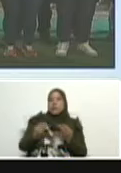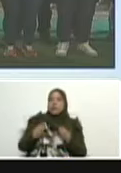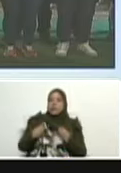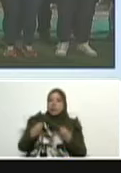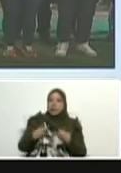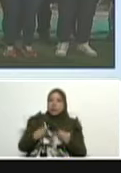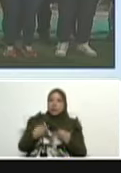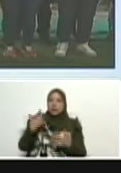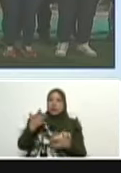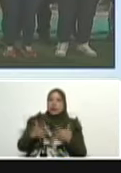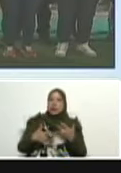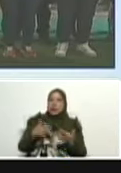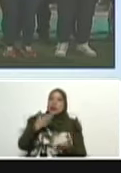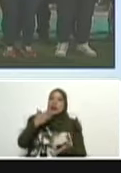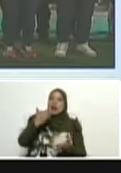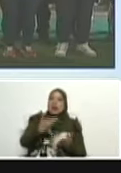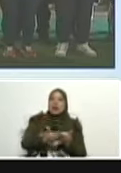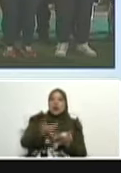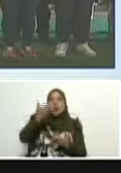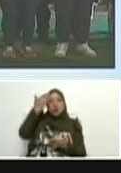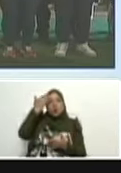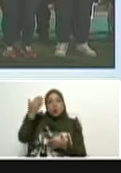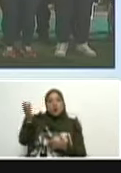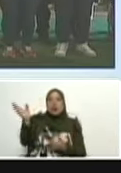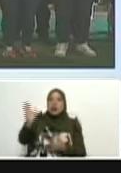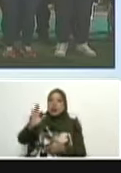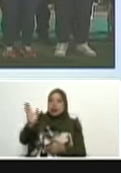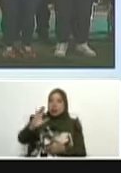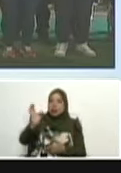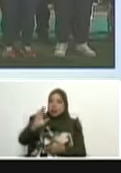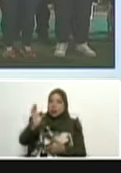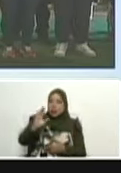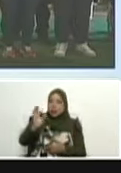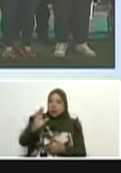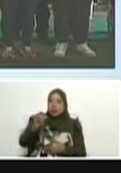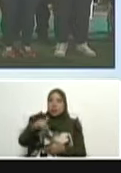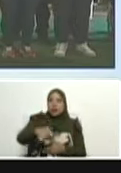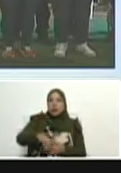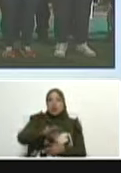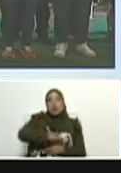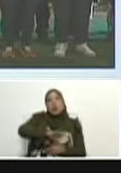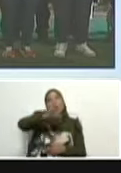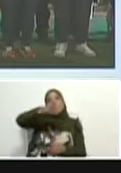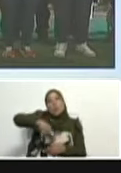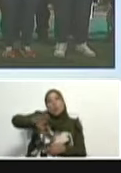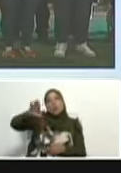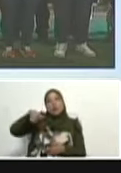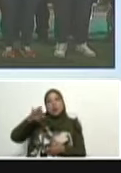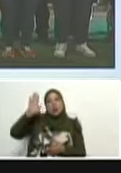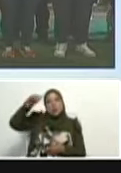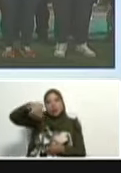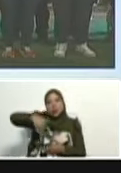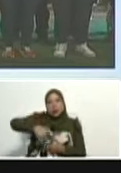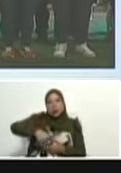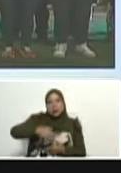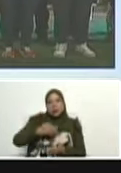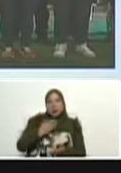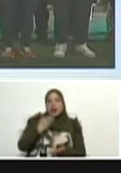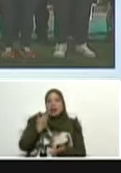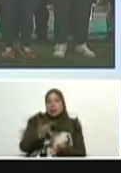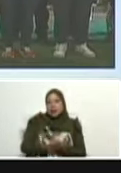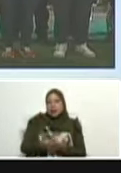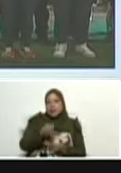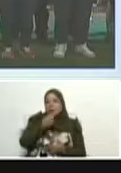en acción. Gracias, pues. Saludos desde Caracas, desde acá, desde las montañas de Miranda. Gracias.